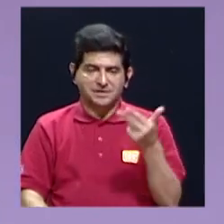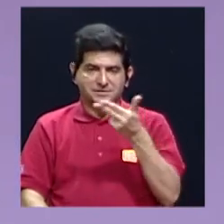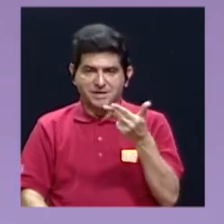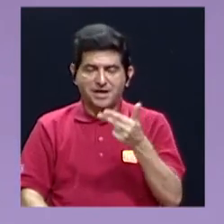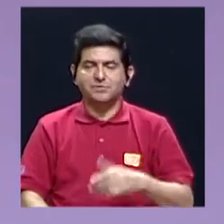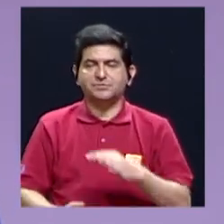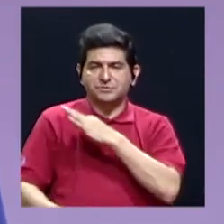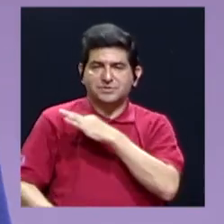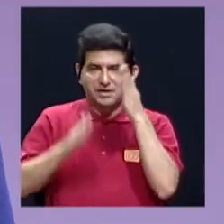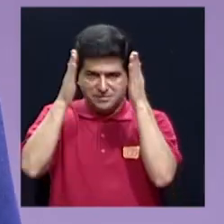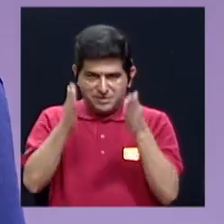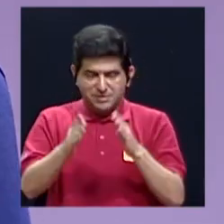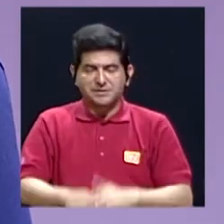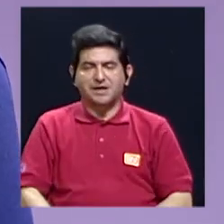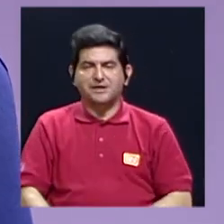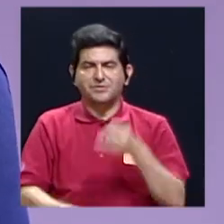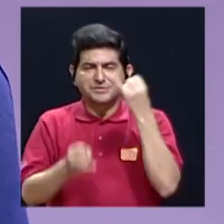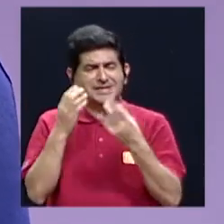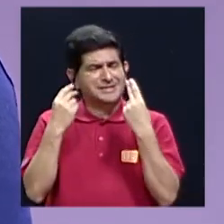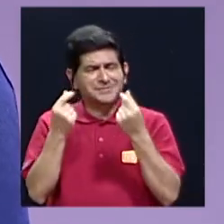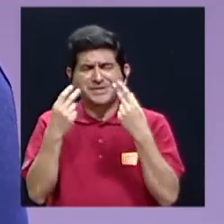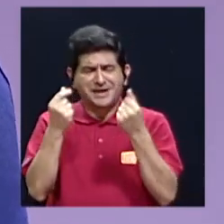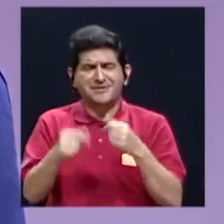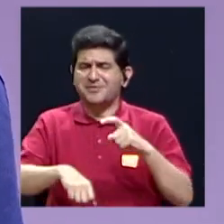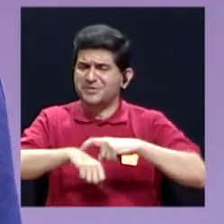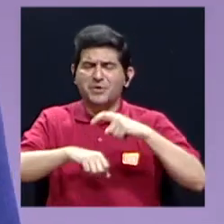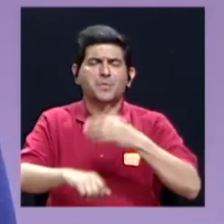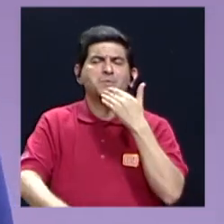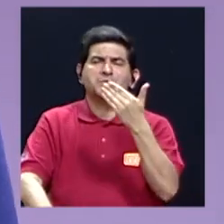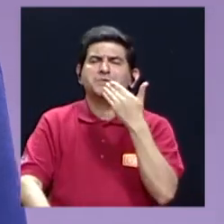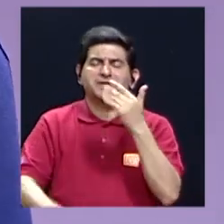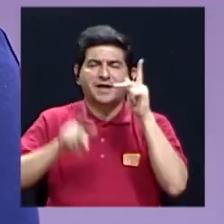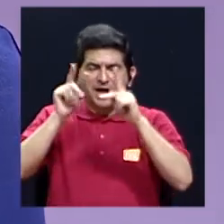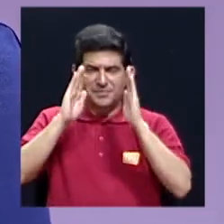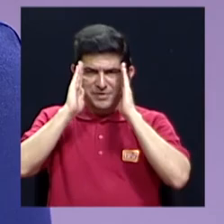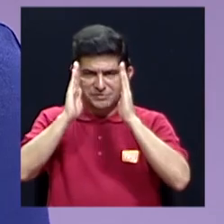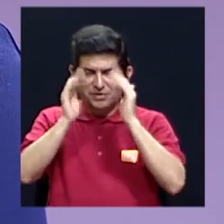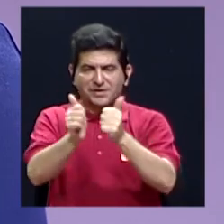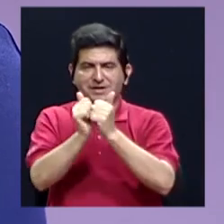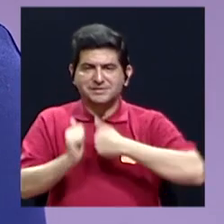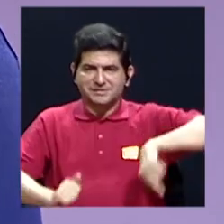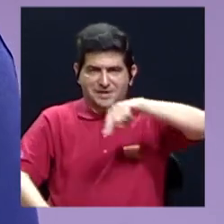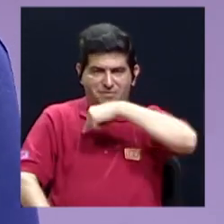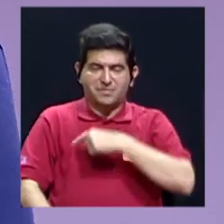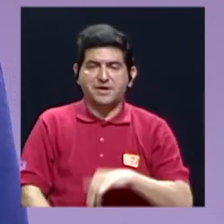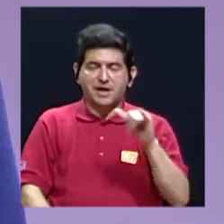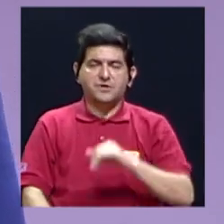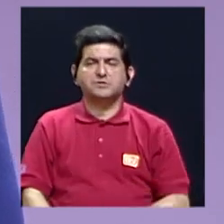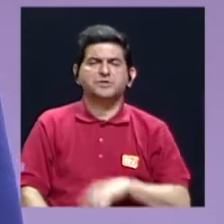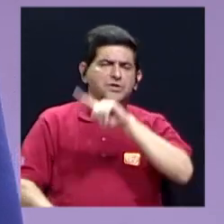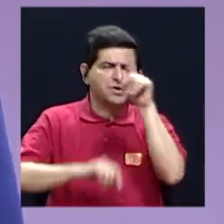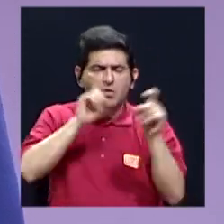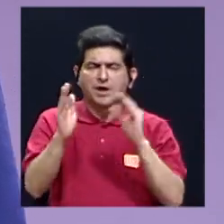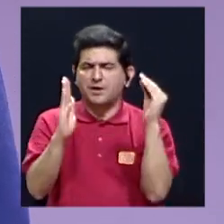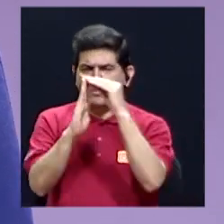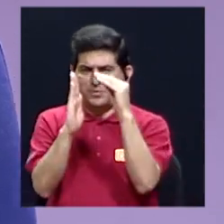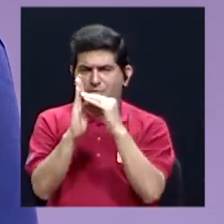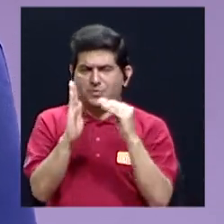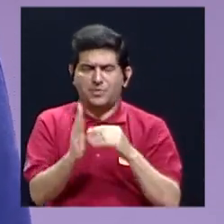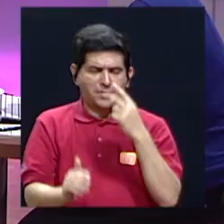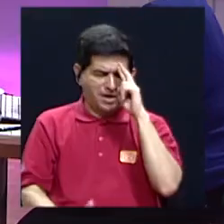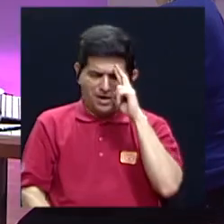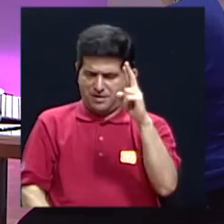invitados y a nuestra invitada. Se nos va muy rápido esta media hora. Muchas gracias a quienes nos han estado acompañando y dejando sus interrogantes acá